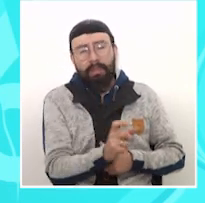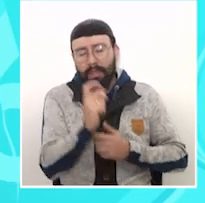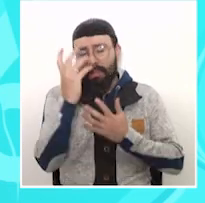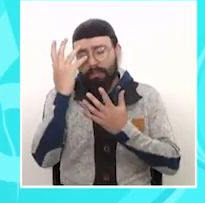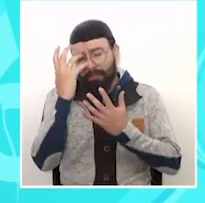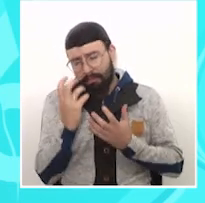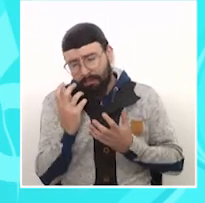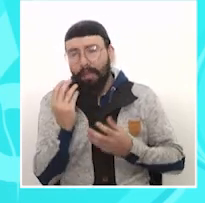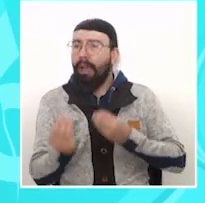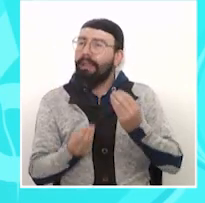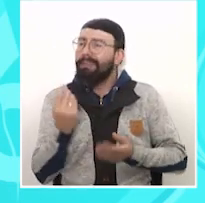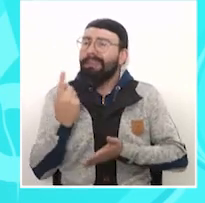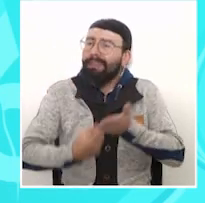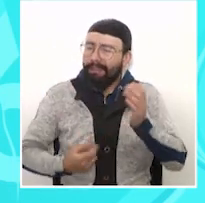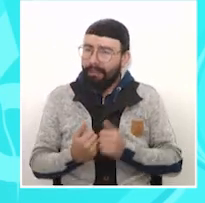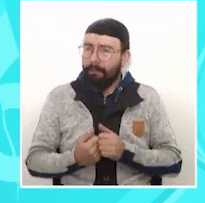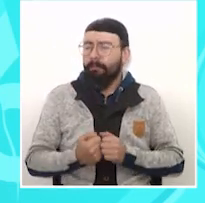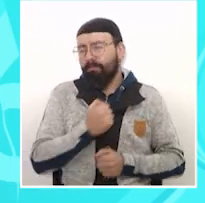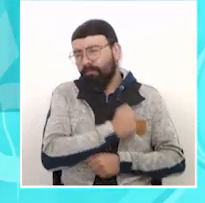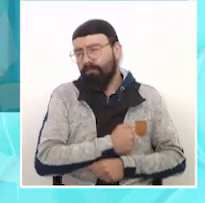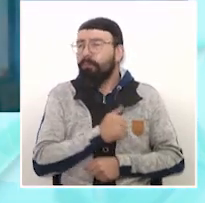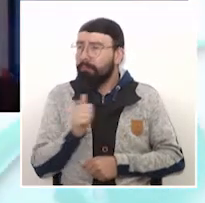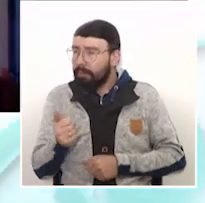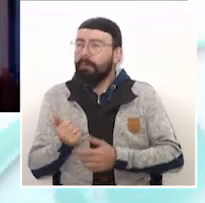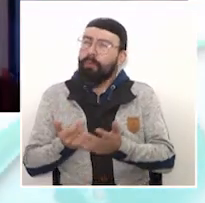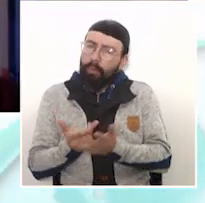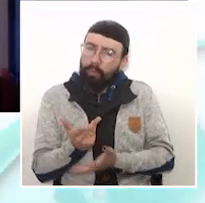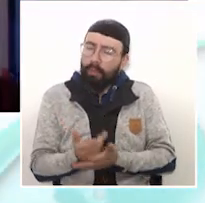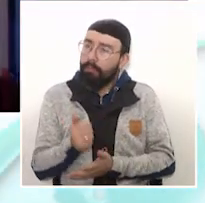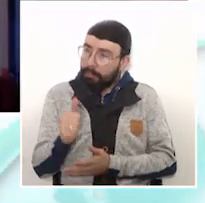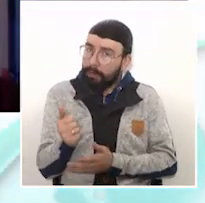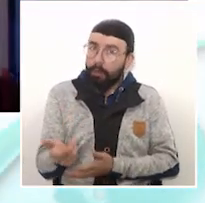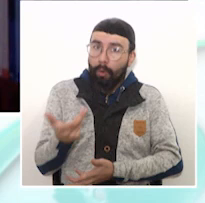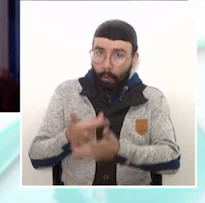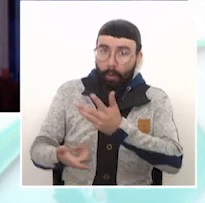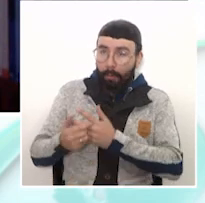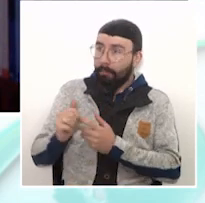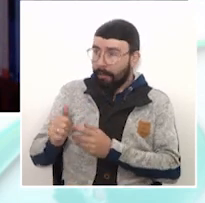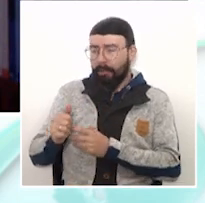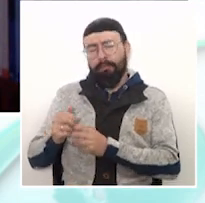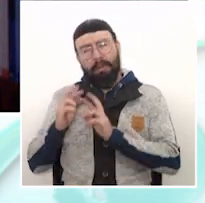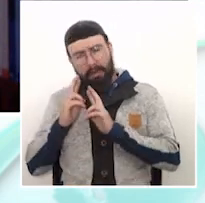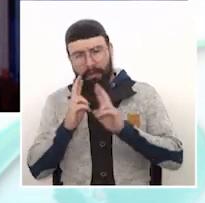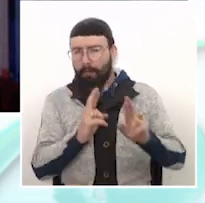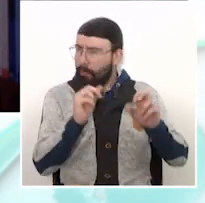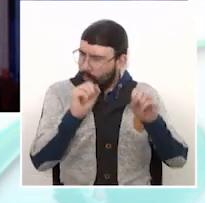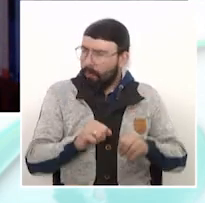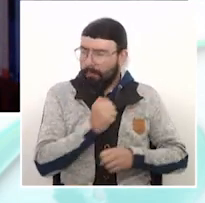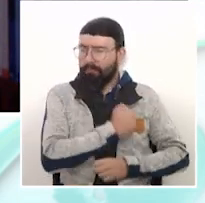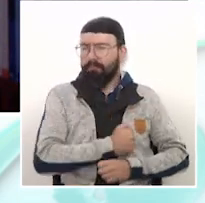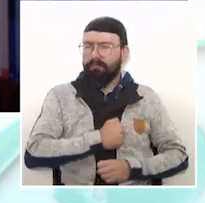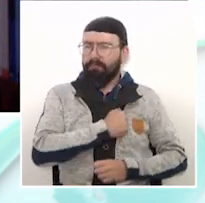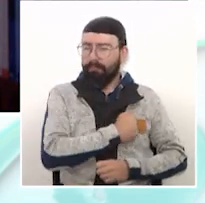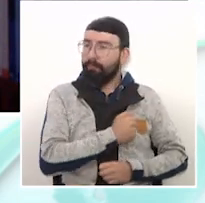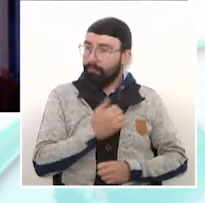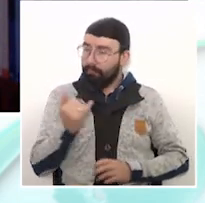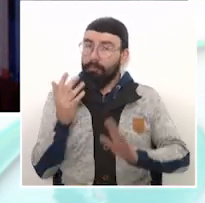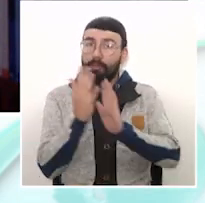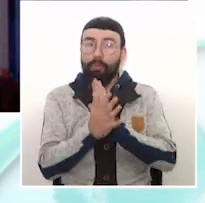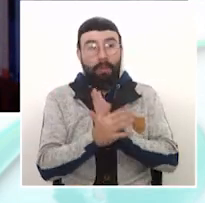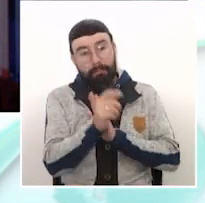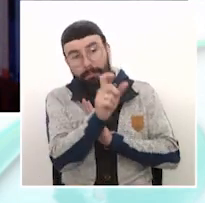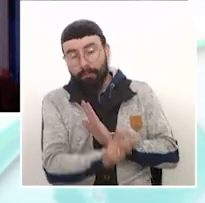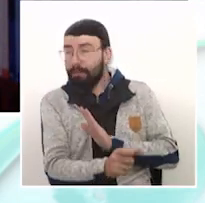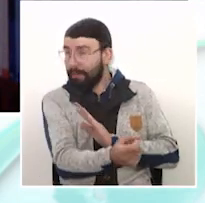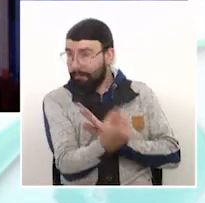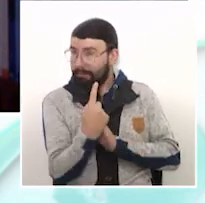hacer? Me encantaría que con esos consejos que nos estás compartiendo hoy, esa gran sabiduría, le podamos enviar un mensaje a esta persona que